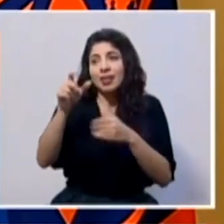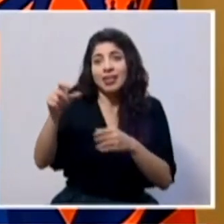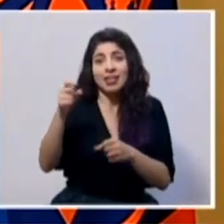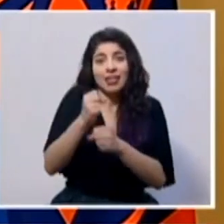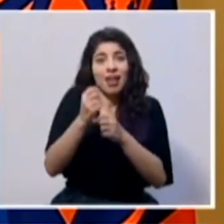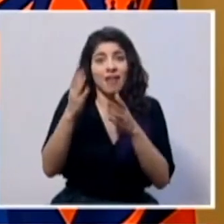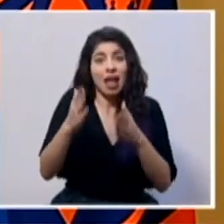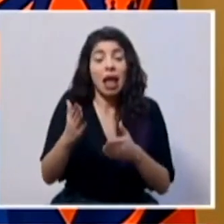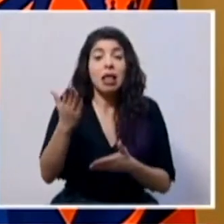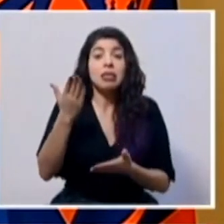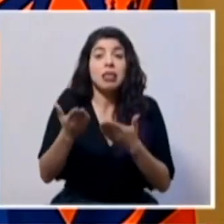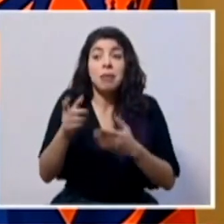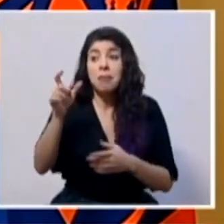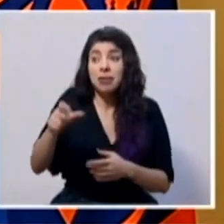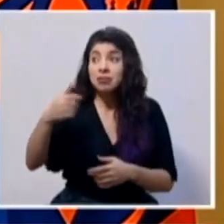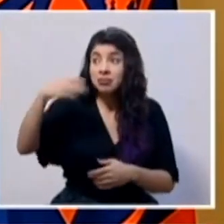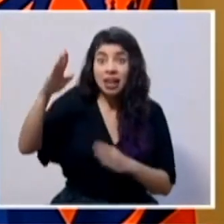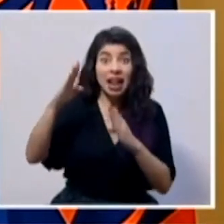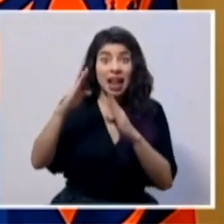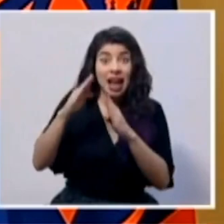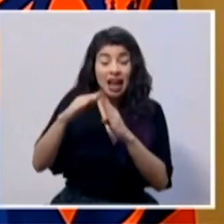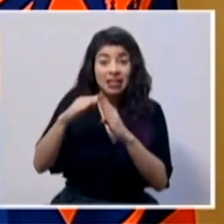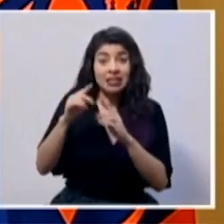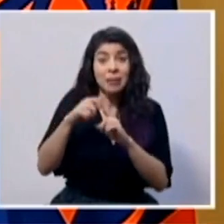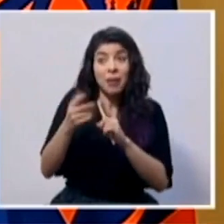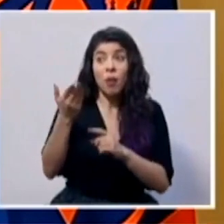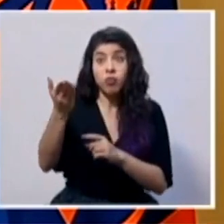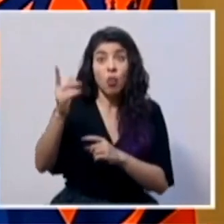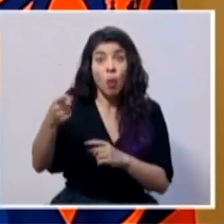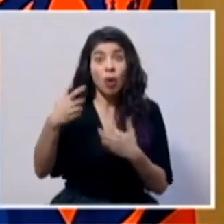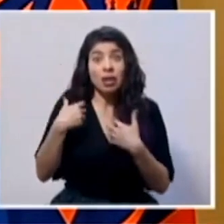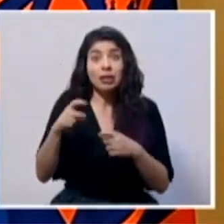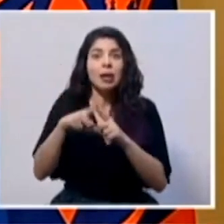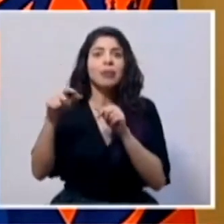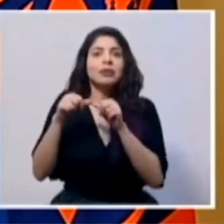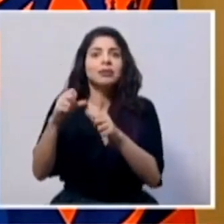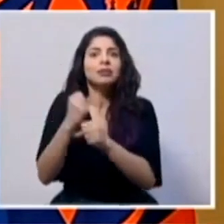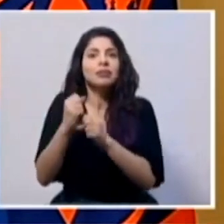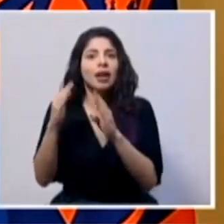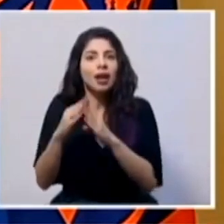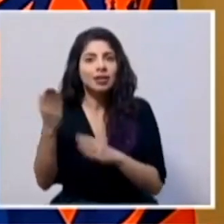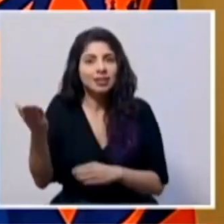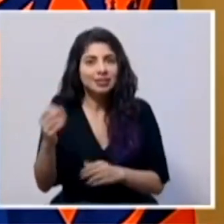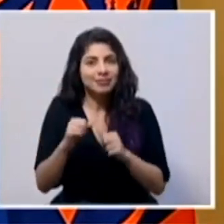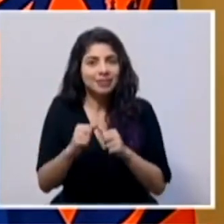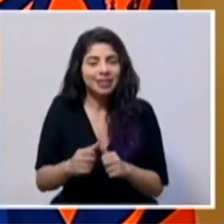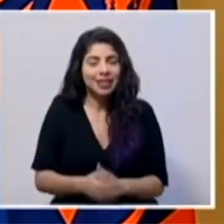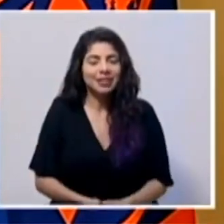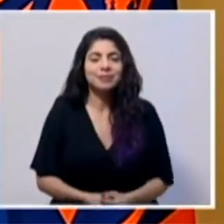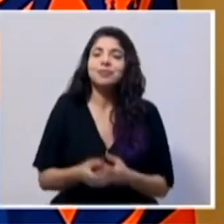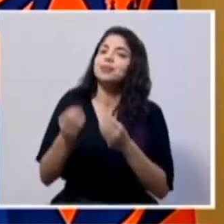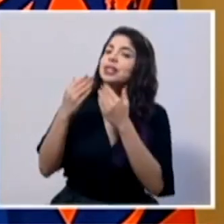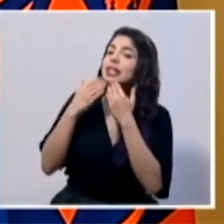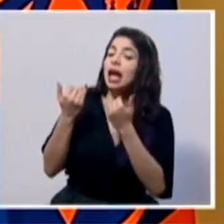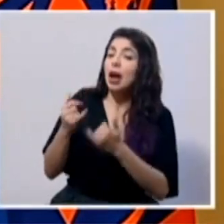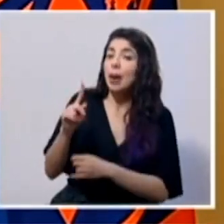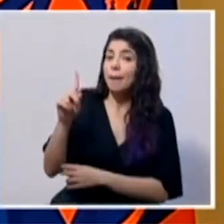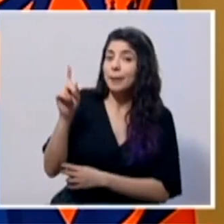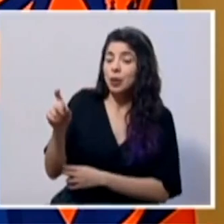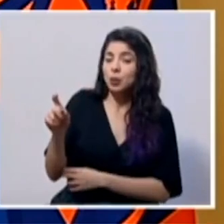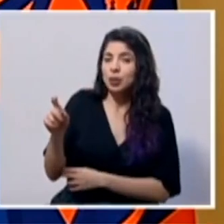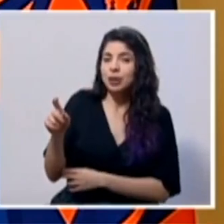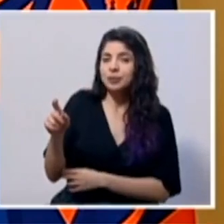tiene una orden sanitaria y se van para la casa, está teletrabajando. Muchas gracias. Muchísimas gracias. A continuación, la